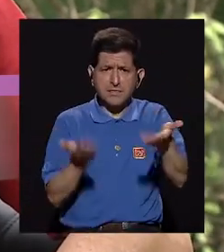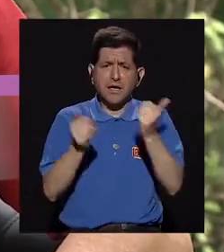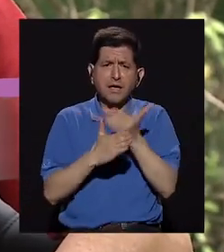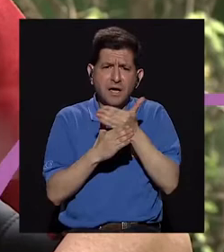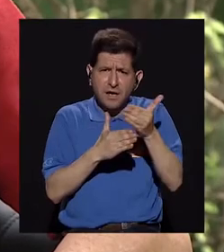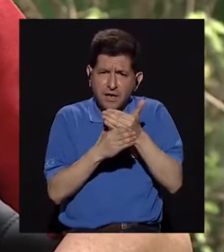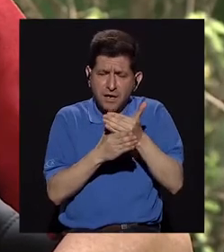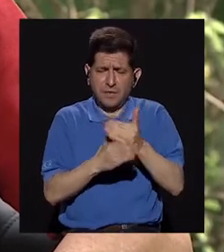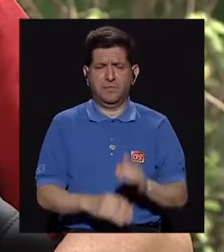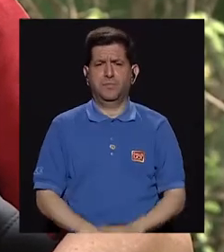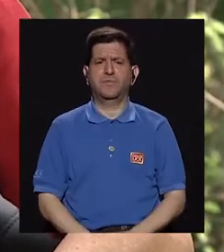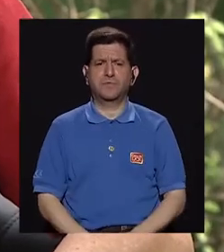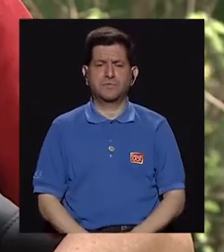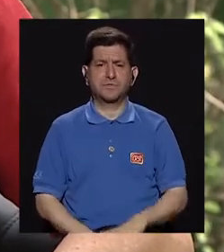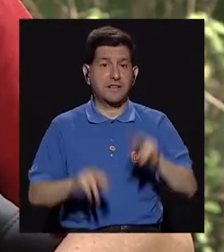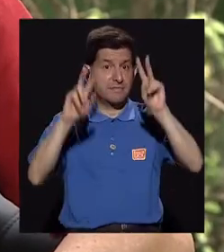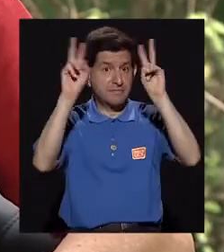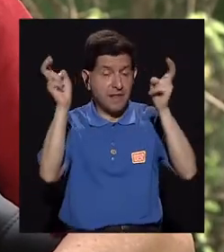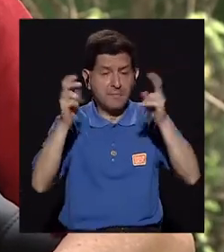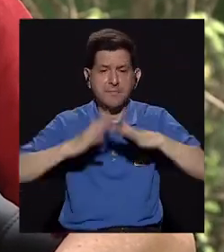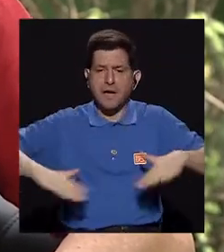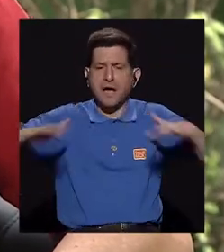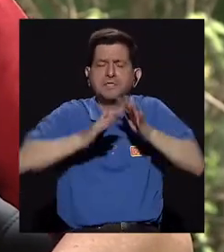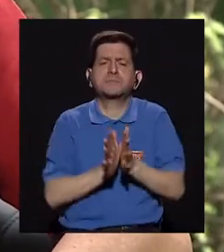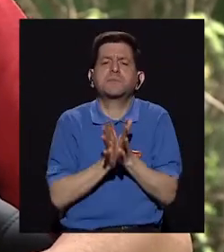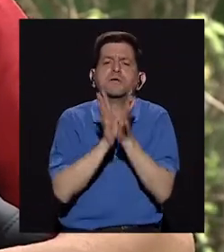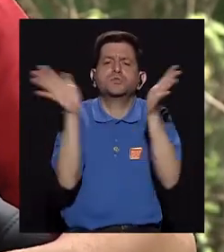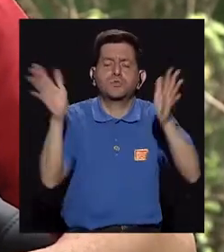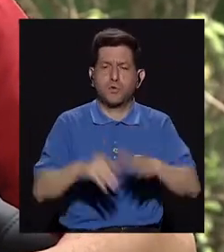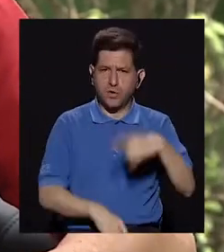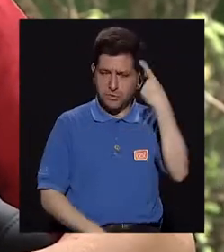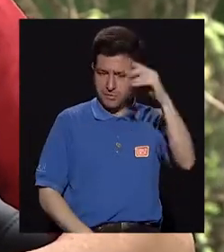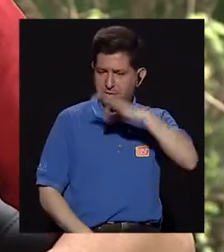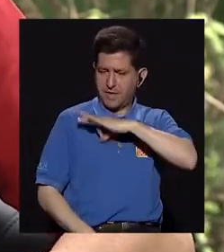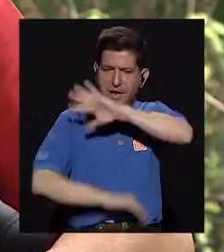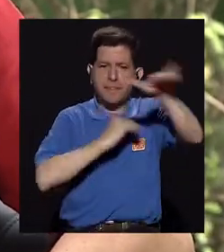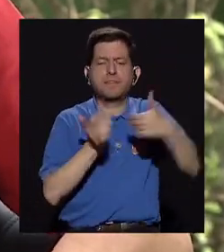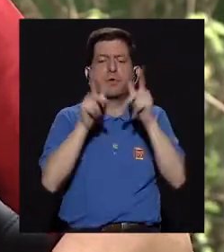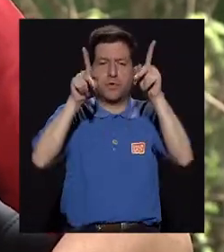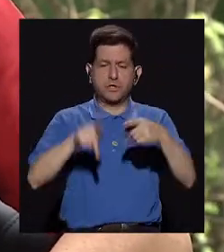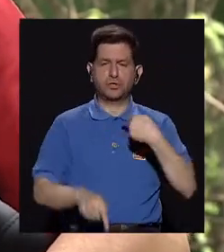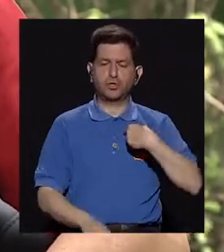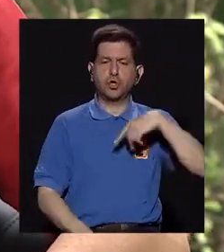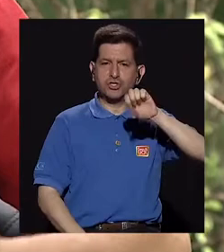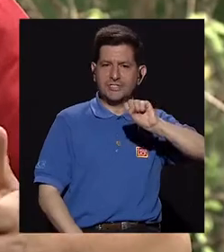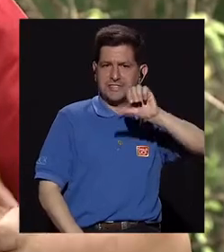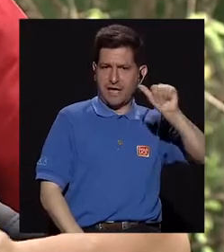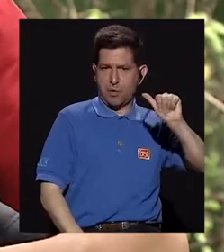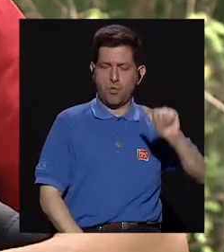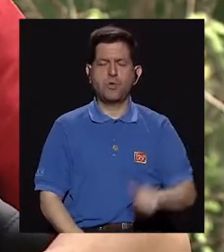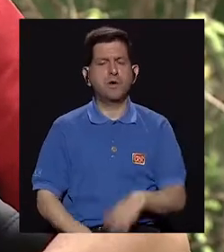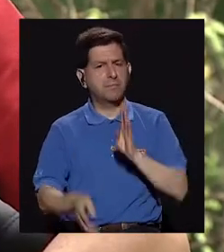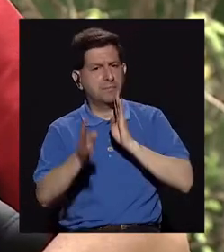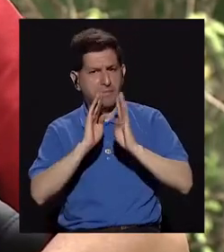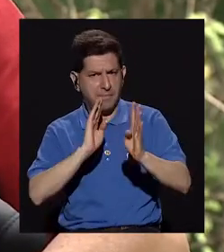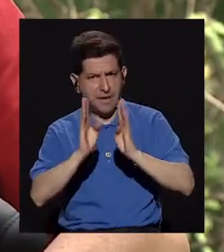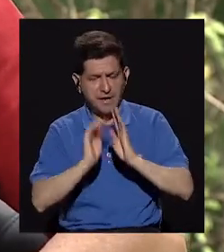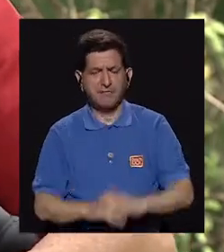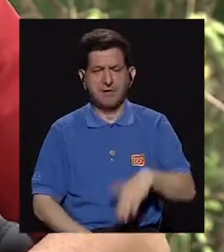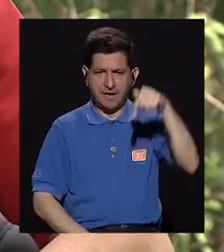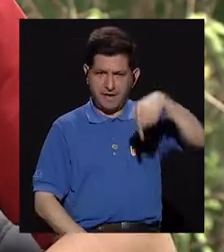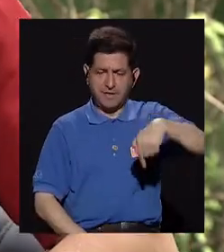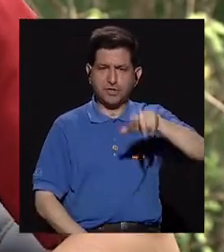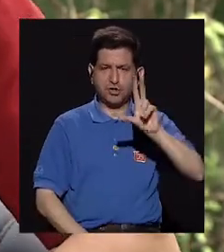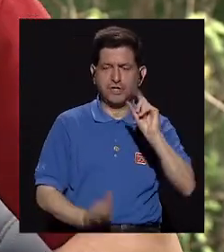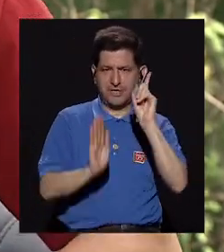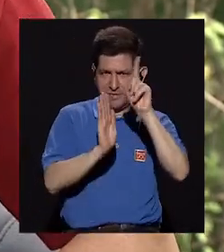queremos compartir con ustedes el tema de los espacios públicos para el bienestar de todos. Soy Saúl Aguilar y les estaré conversando